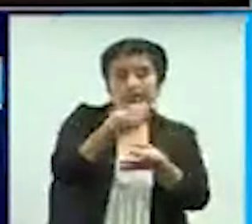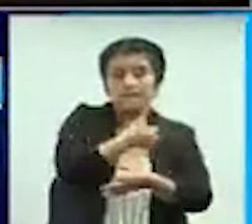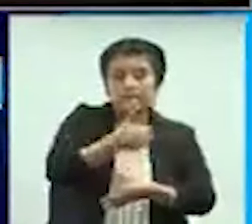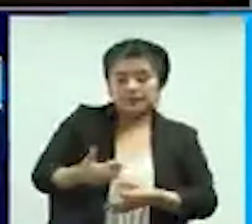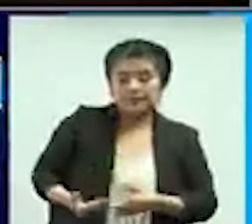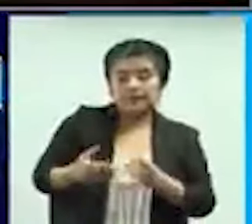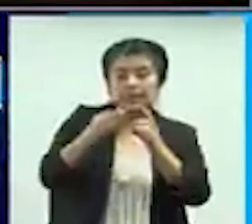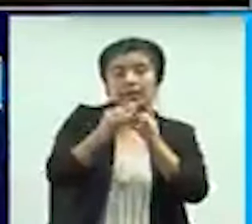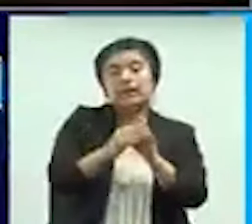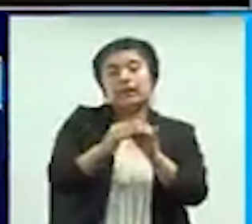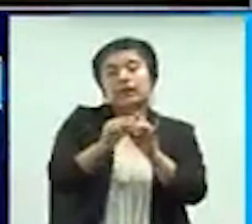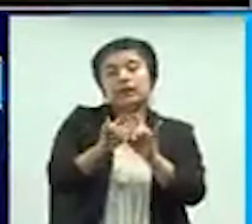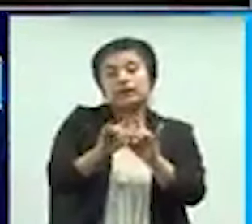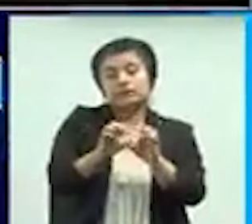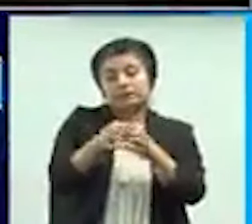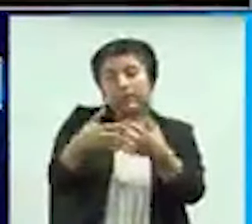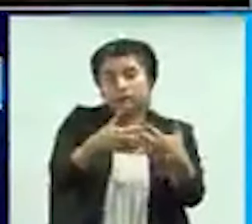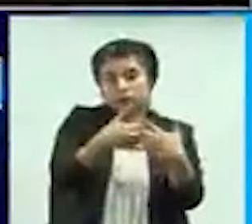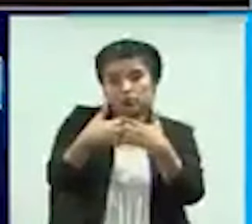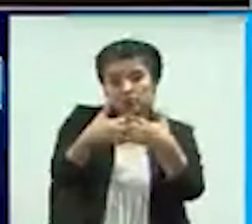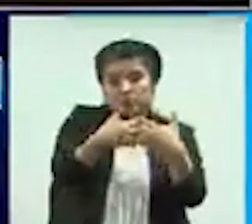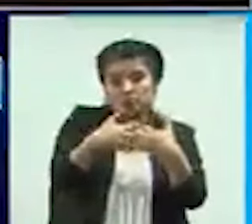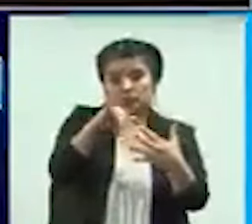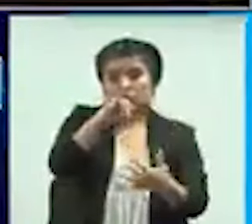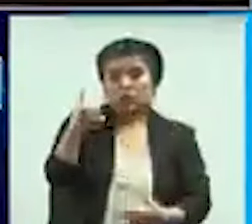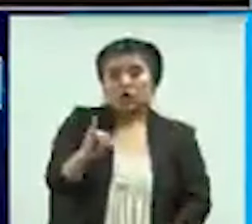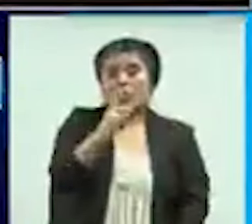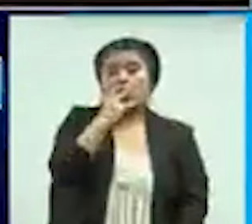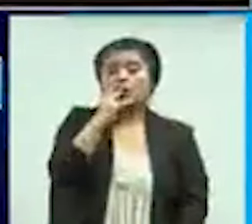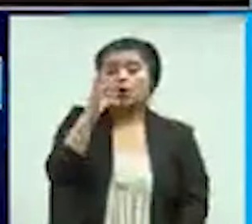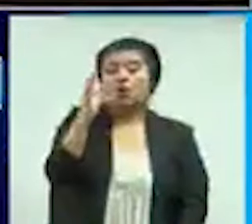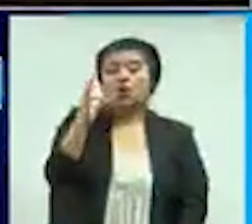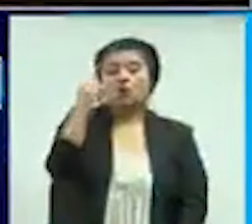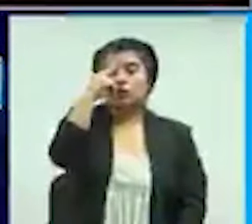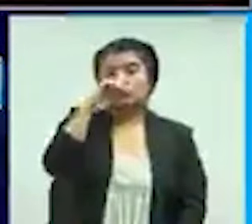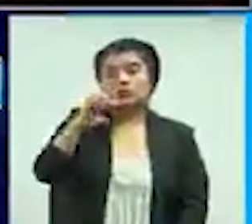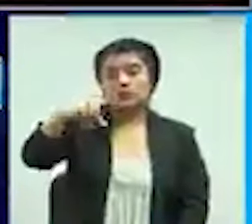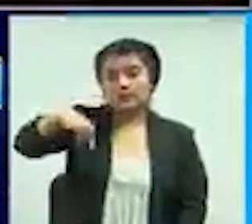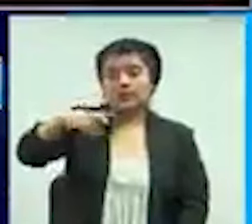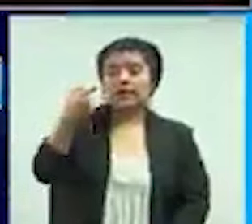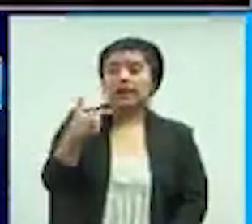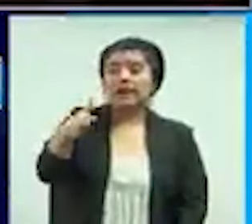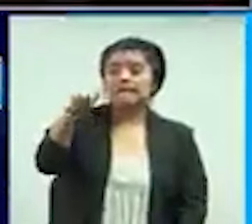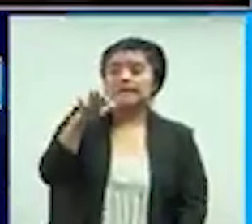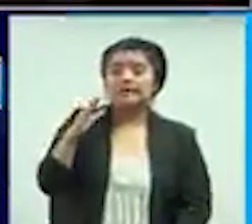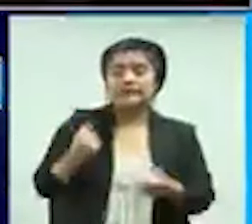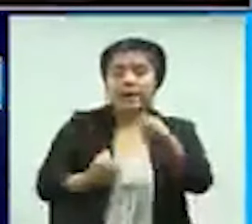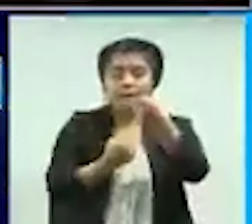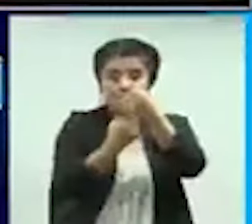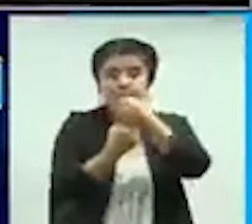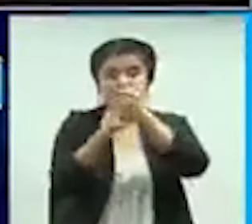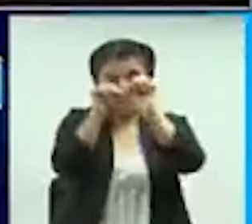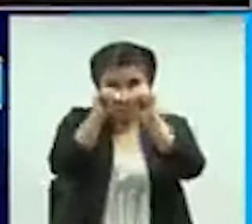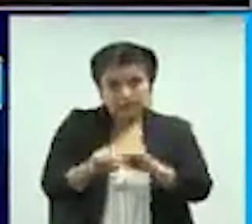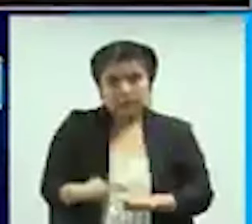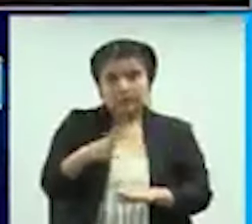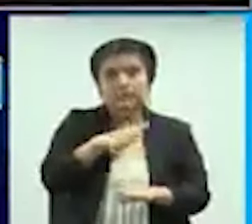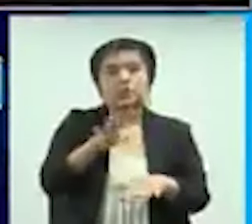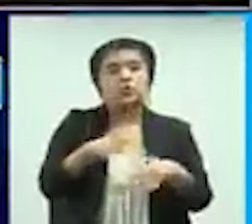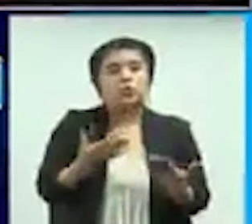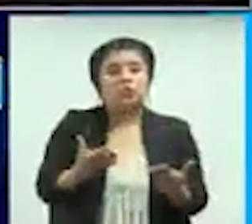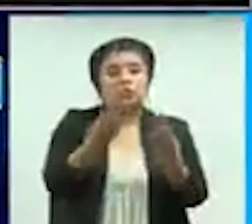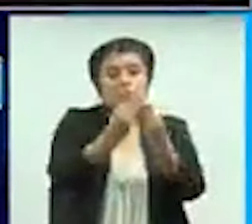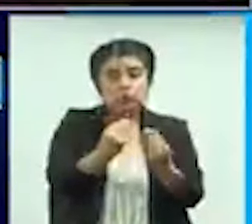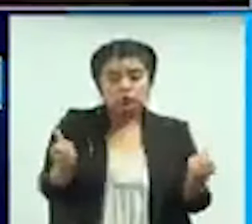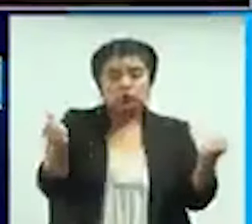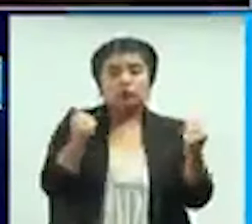presidente de los Estados Unidos, Joseph Biden, ha sido claro que la paz sostenible en la región solo puede lograrse mediante una